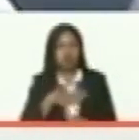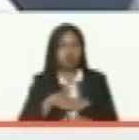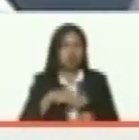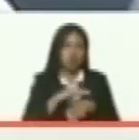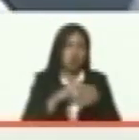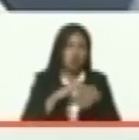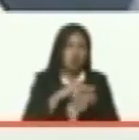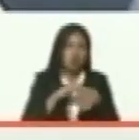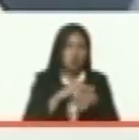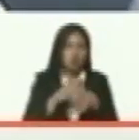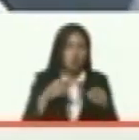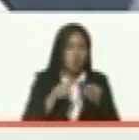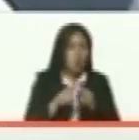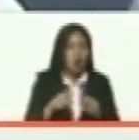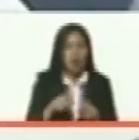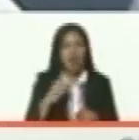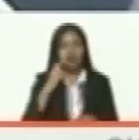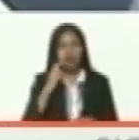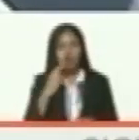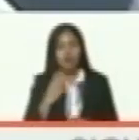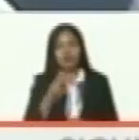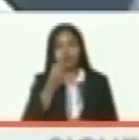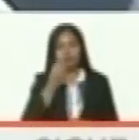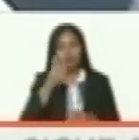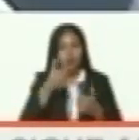que saben a chocolate, por lo menos saben bien.